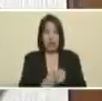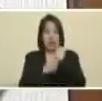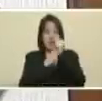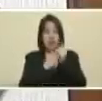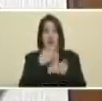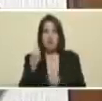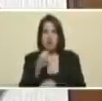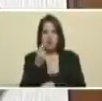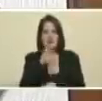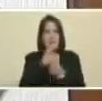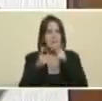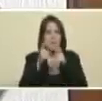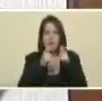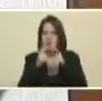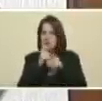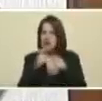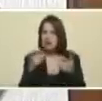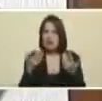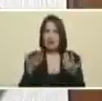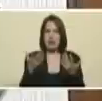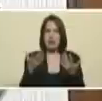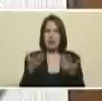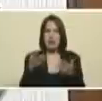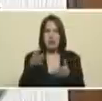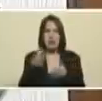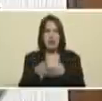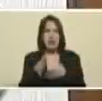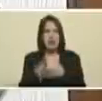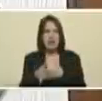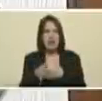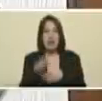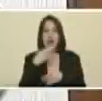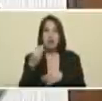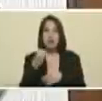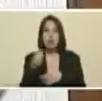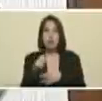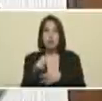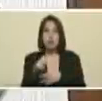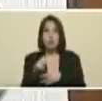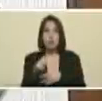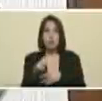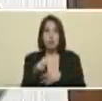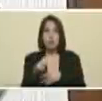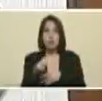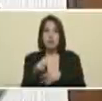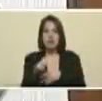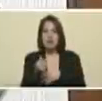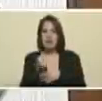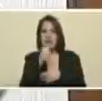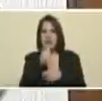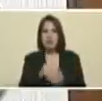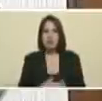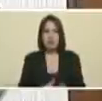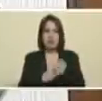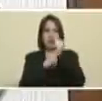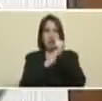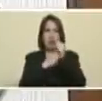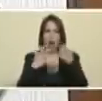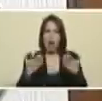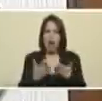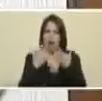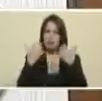yo le preguntaría en cadena nacional de radio y televisión cómo estamos a la juventud. ¿Quién dirigió la